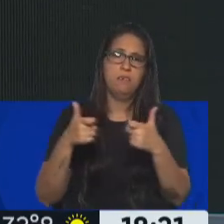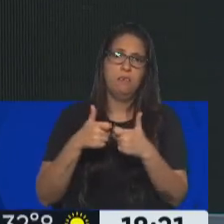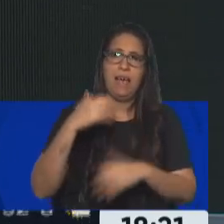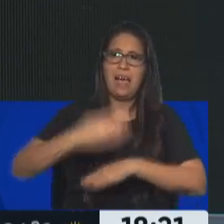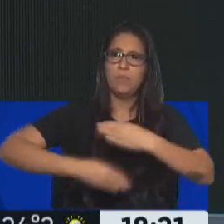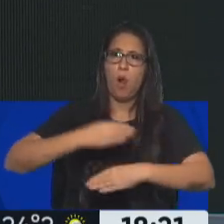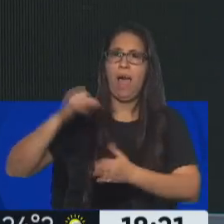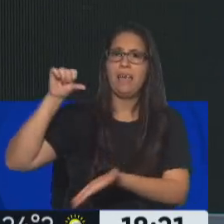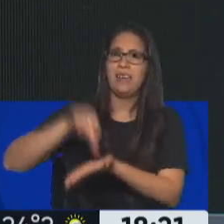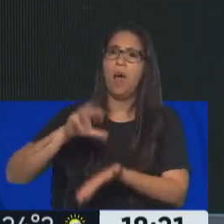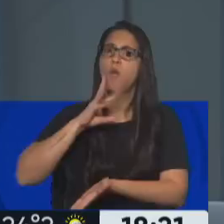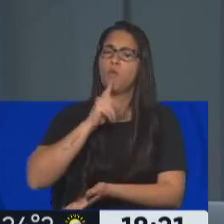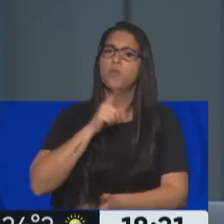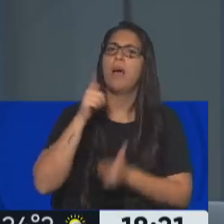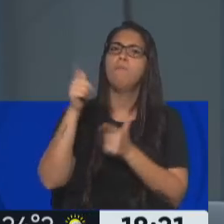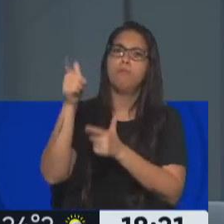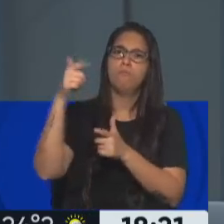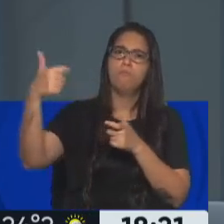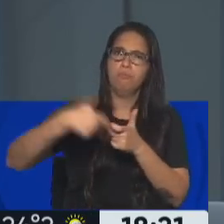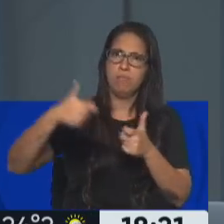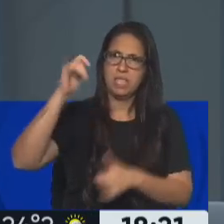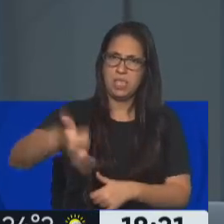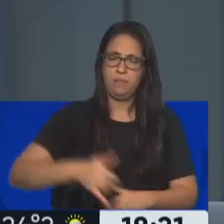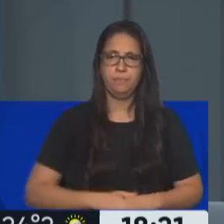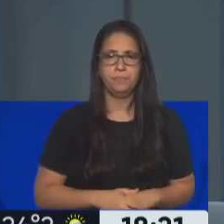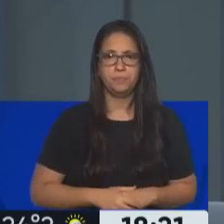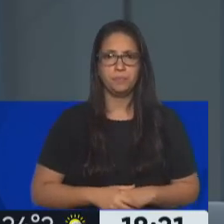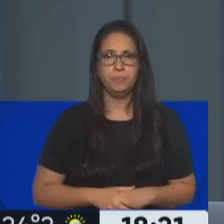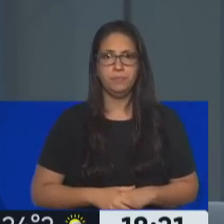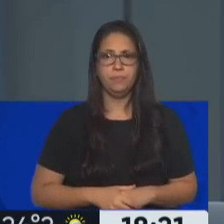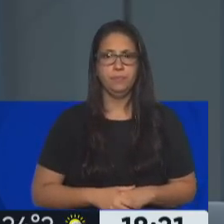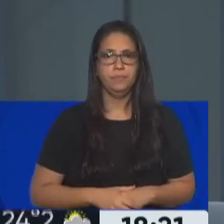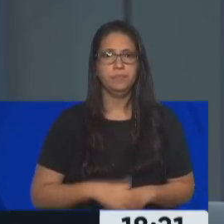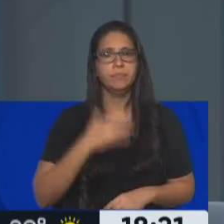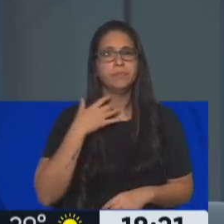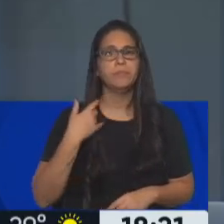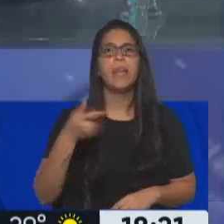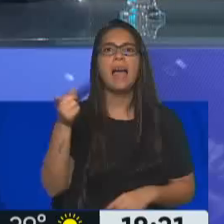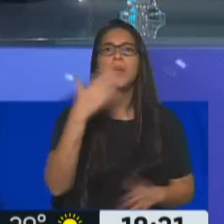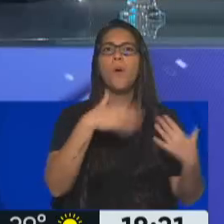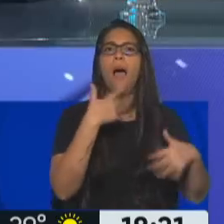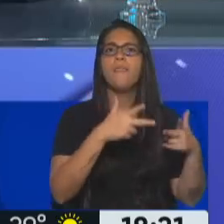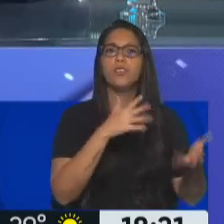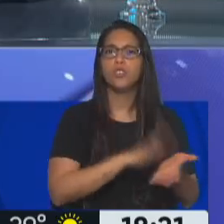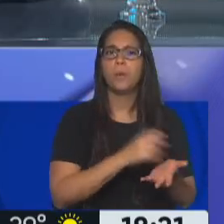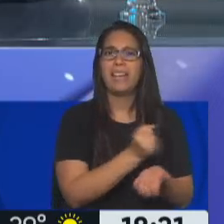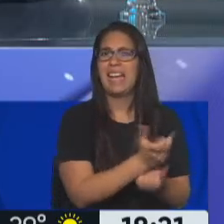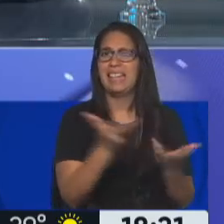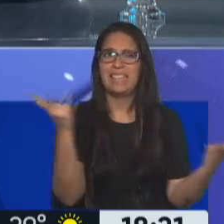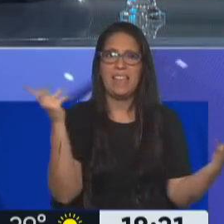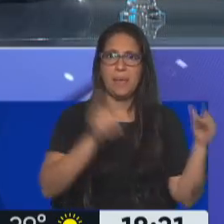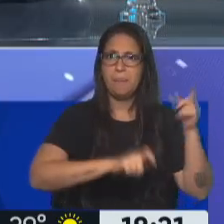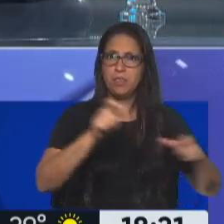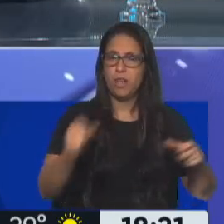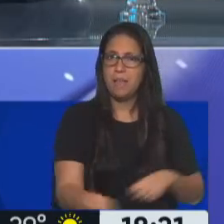Hezbollah, Irán, Rusia. Ignacio, bien, en ese sentido, bueno, hablabas o comenzabas justamente con la cantidad de actores, y yo diría que sí, que claramente Siria